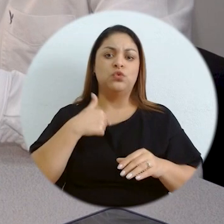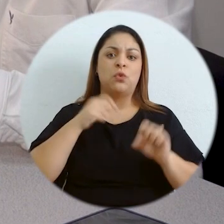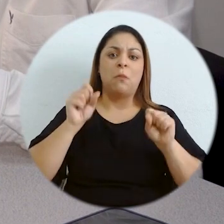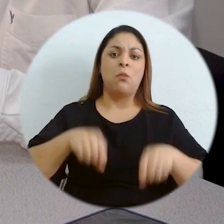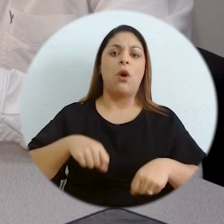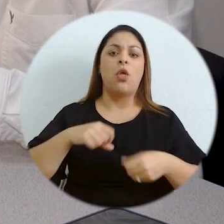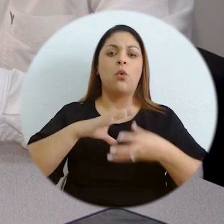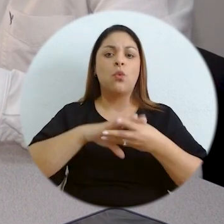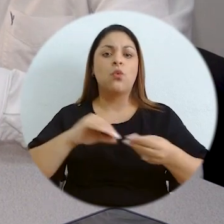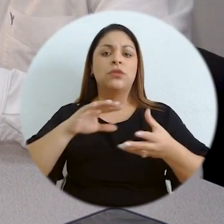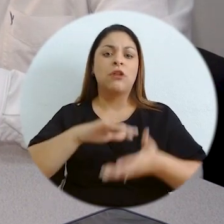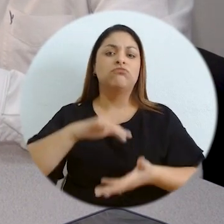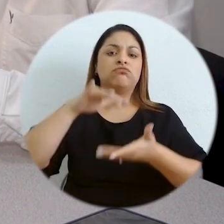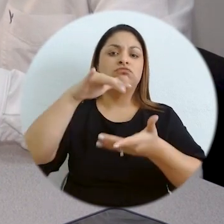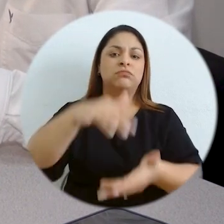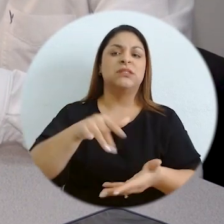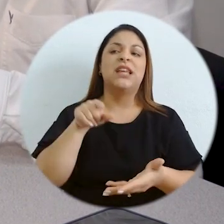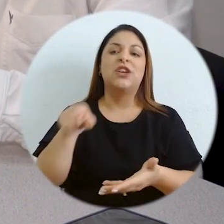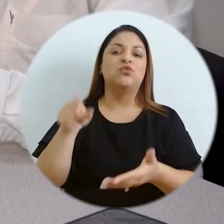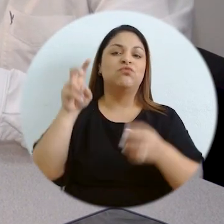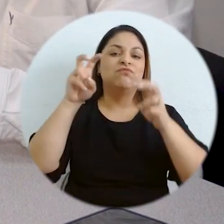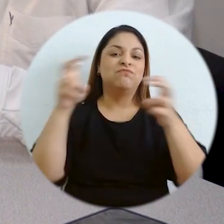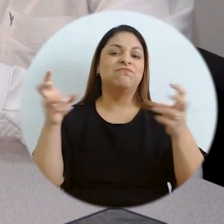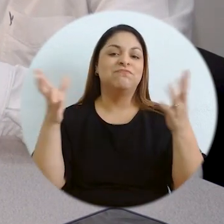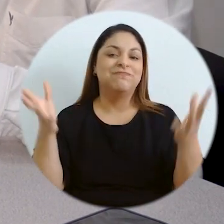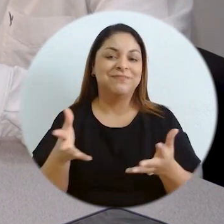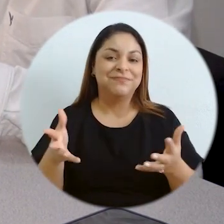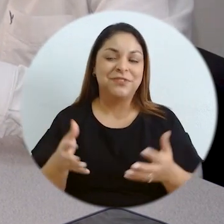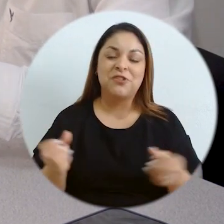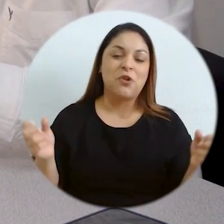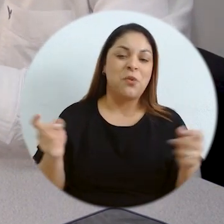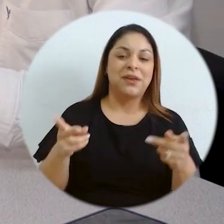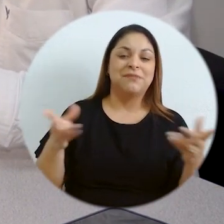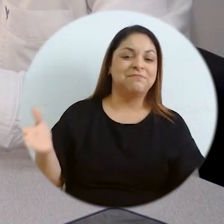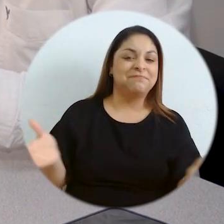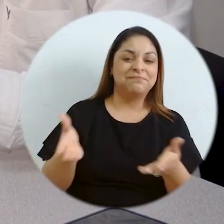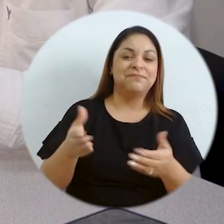sepan un poquito de lo que va esta vaina. Bueno, vamos por ello.